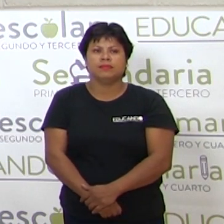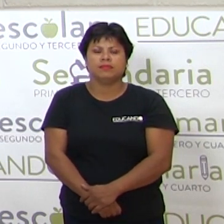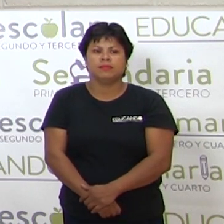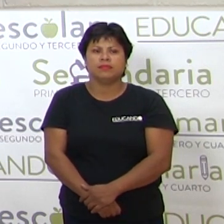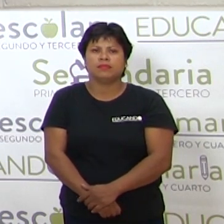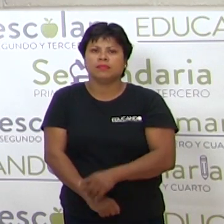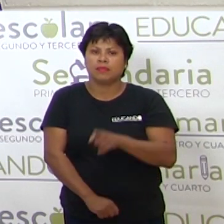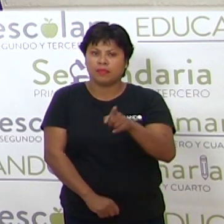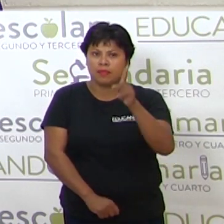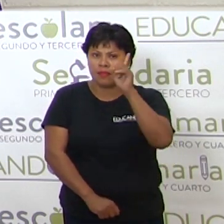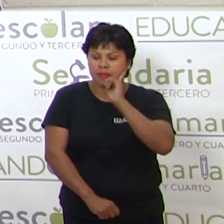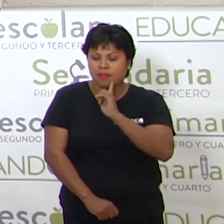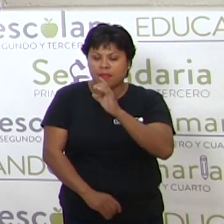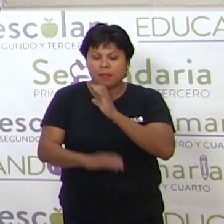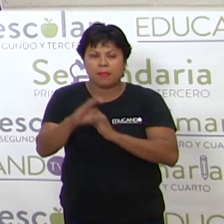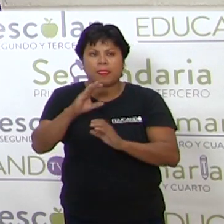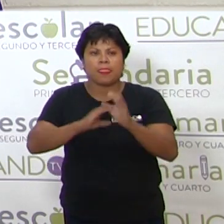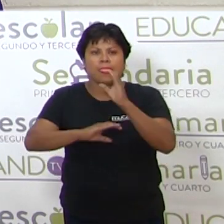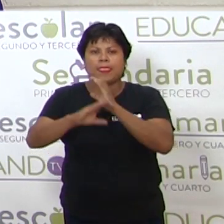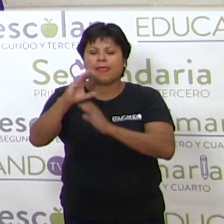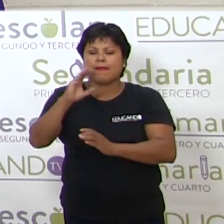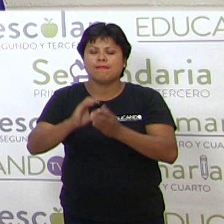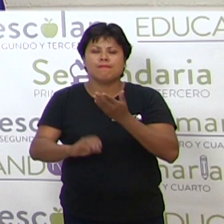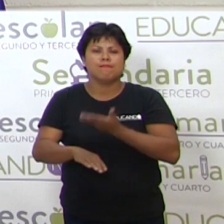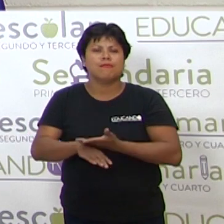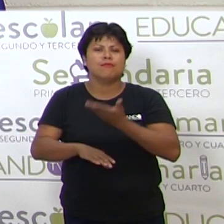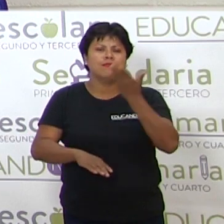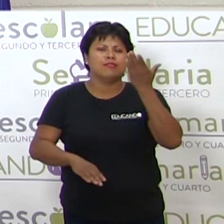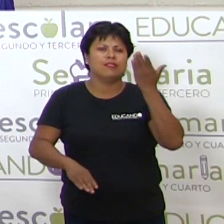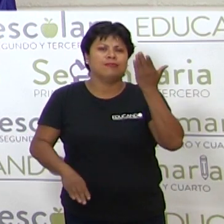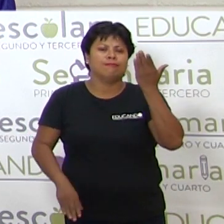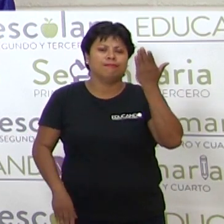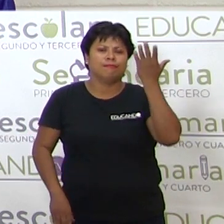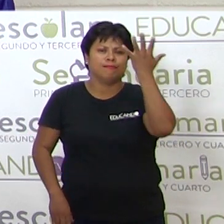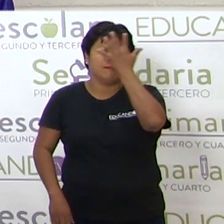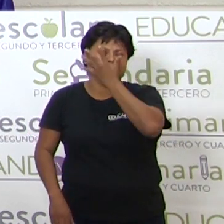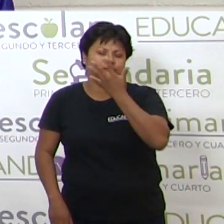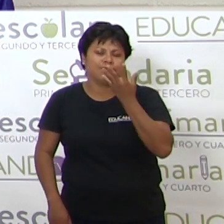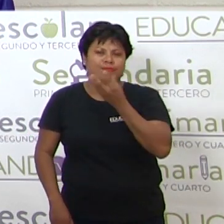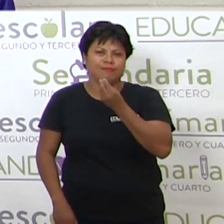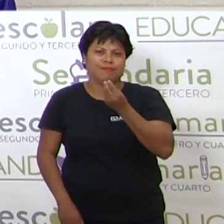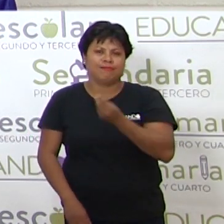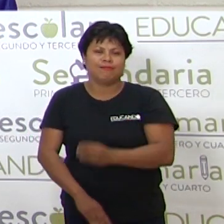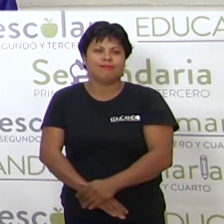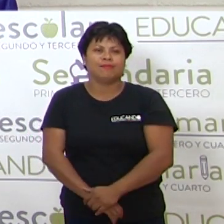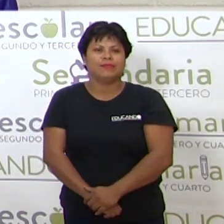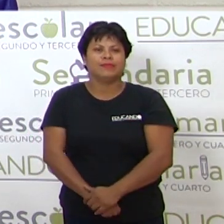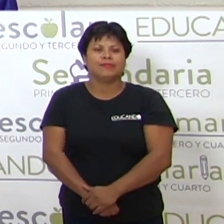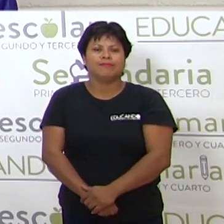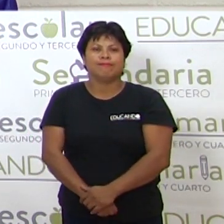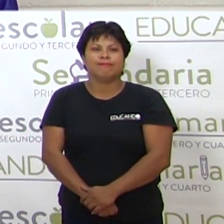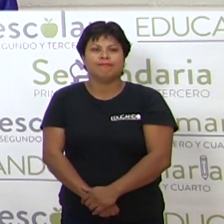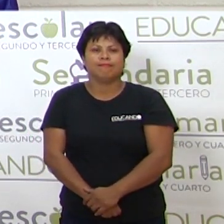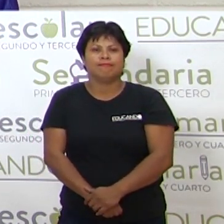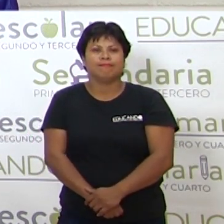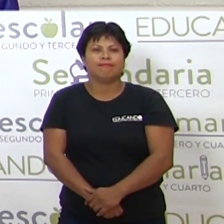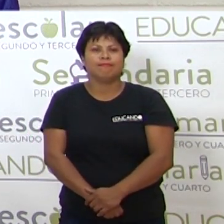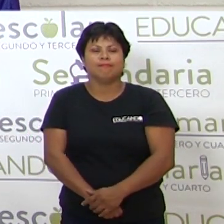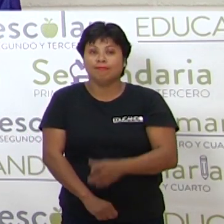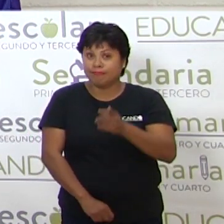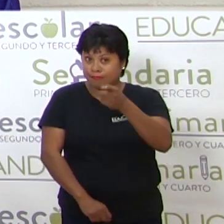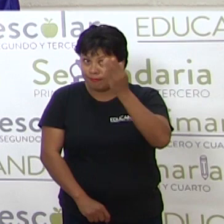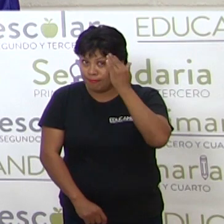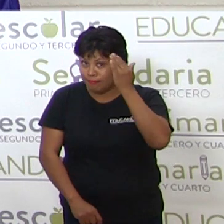canta muy bonito conocen a alguien que cante